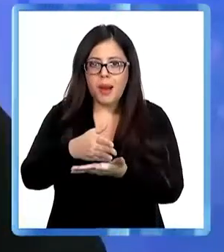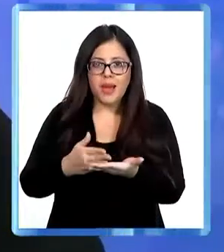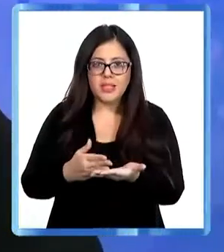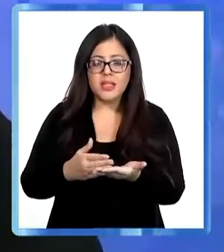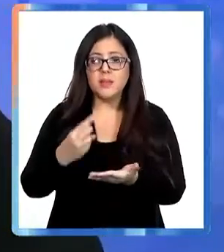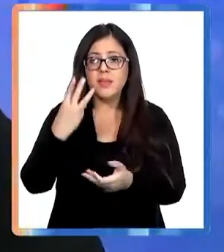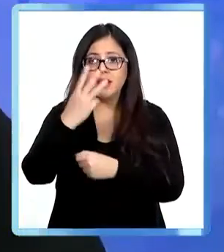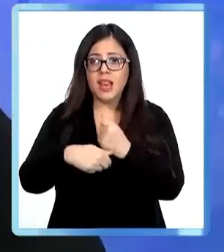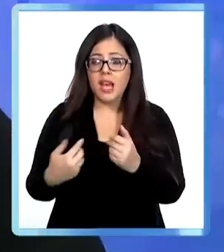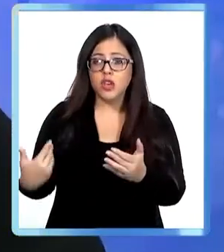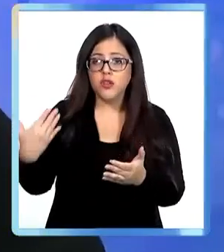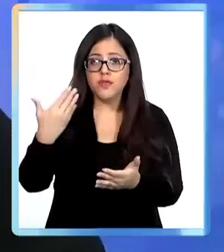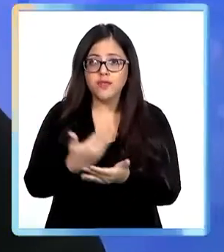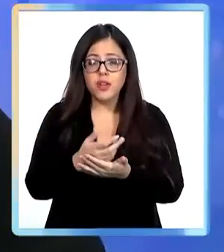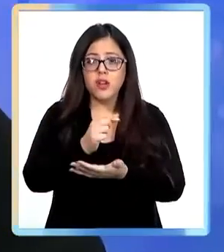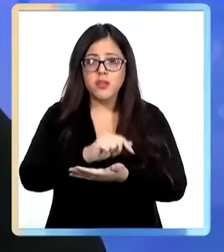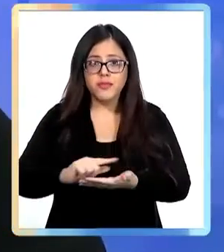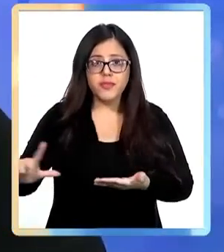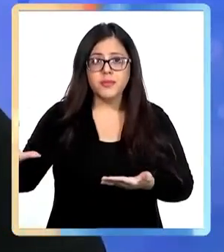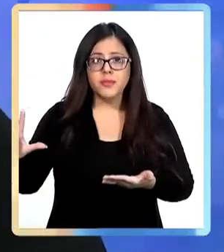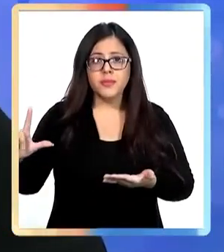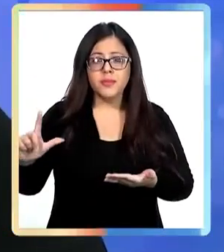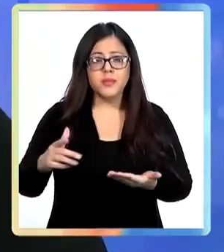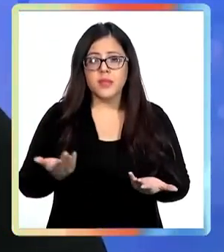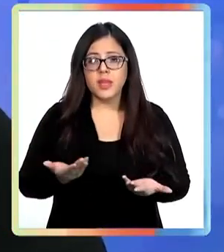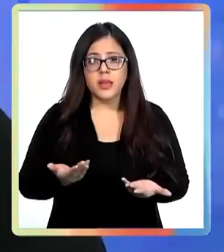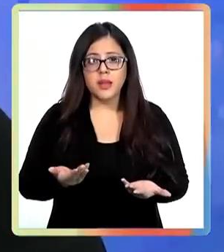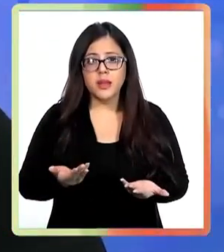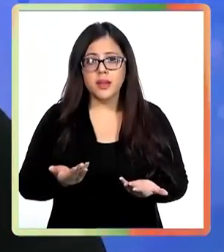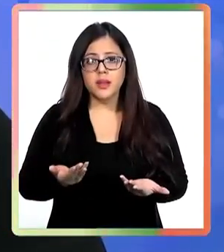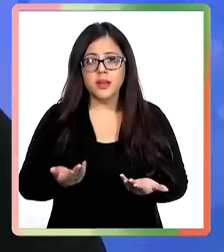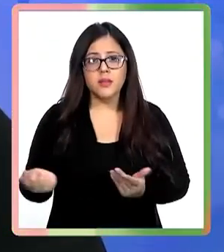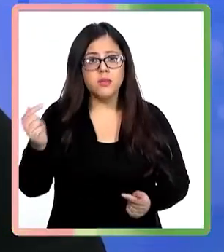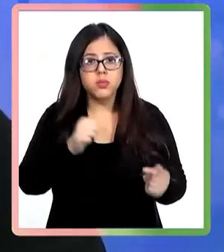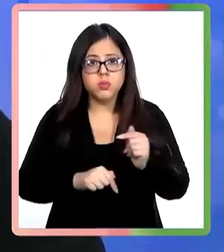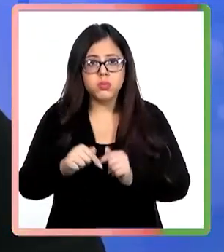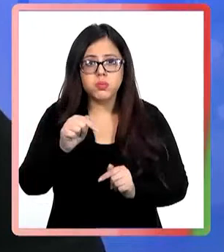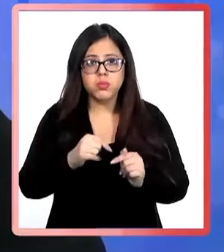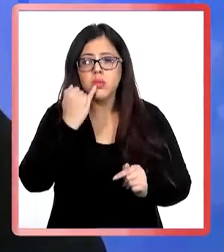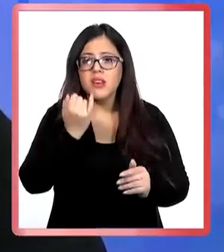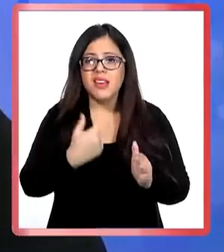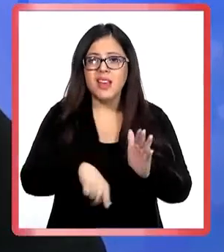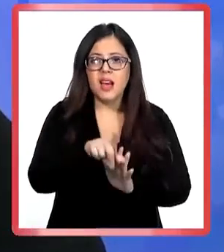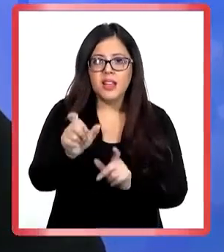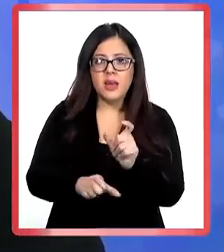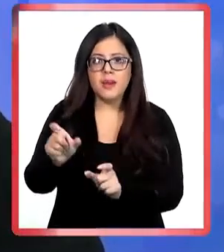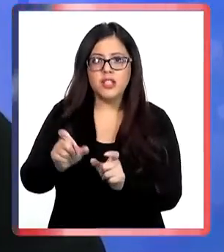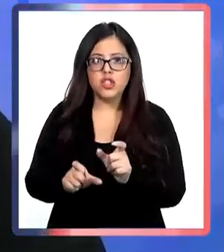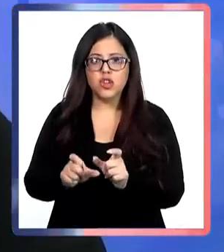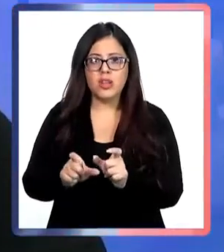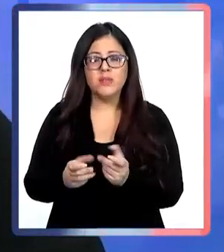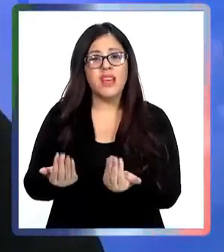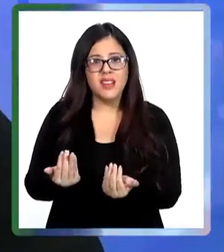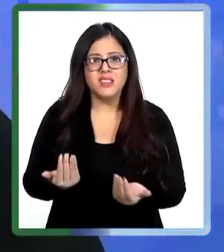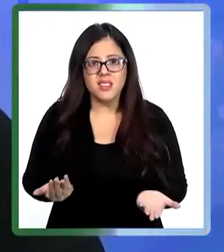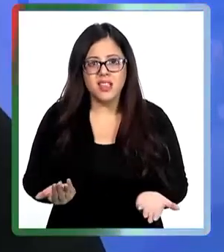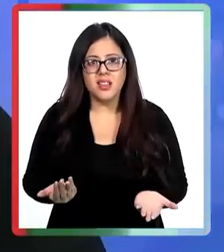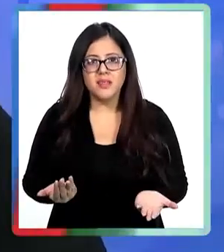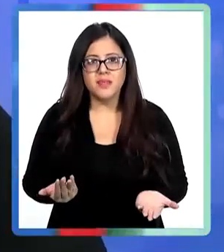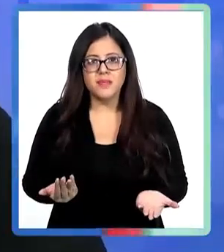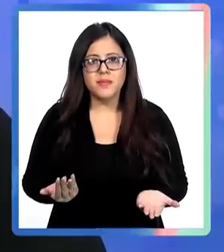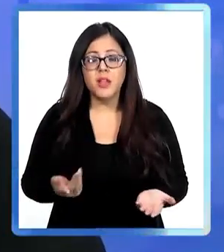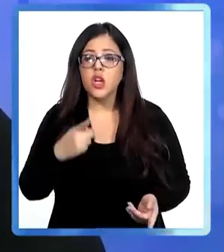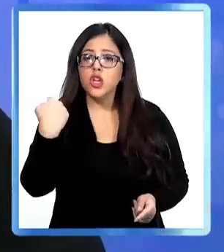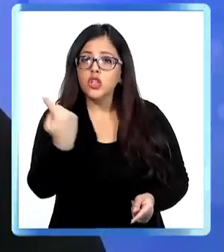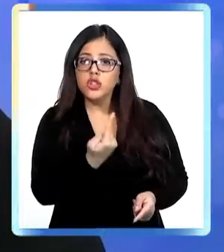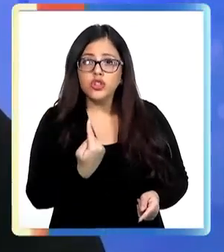últimos 3 años hubo un aumento exponencial del ingreso por paso no habilitados de personas en situación de mucha necesidad.